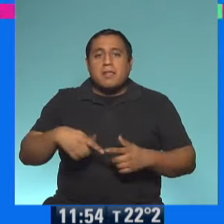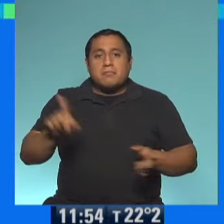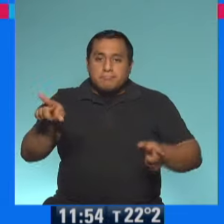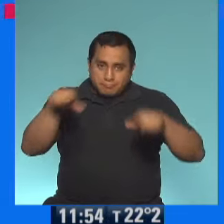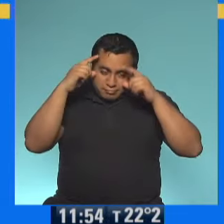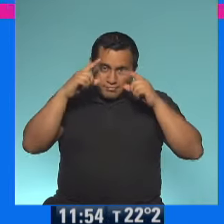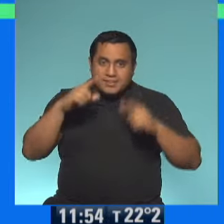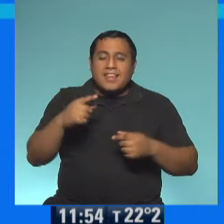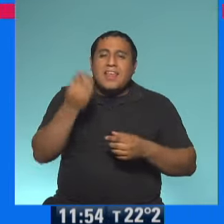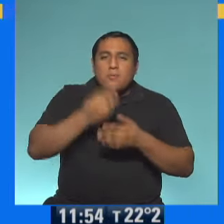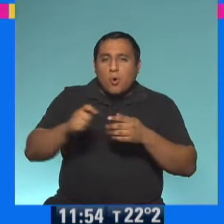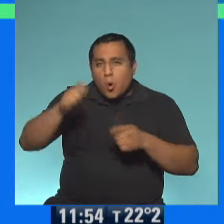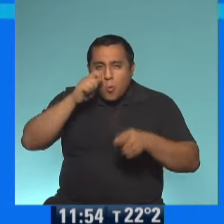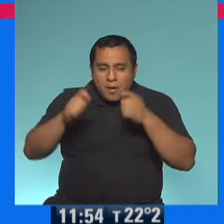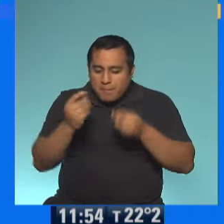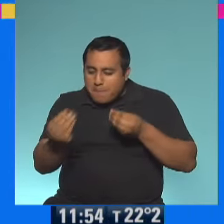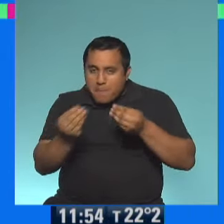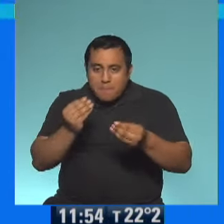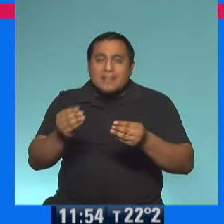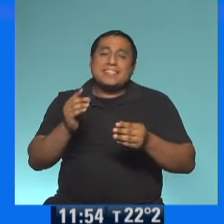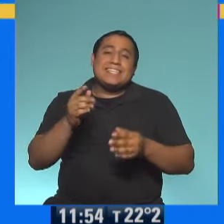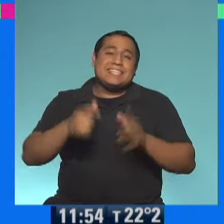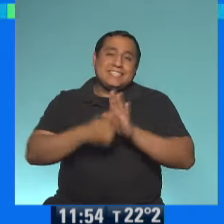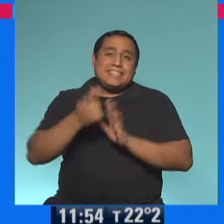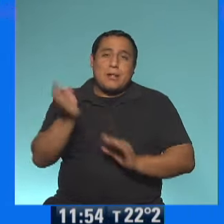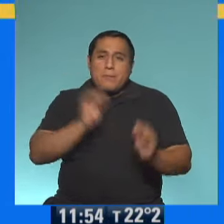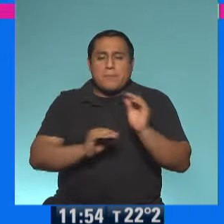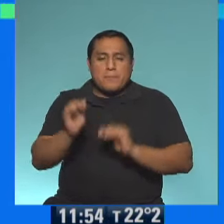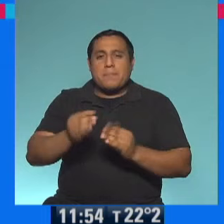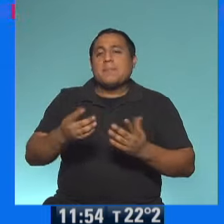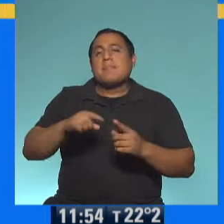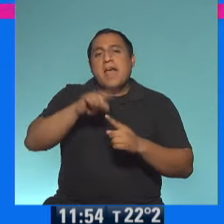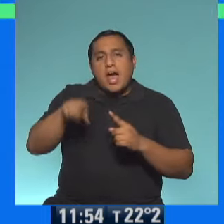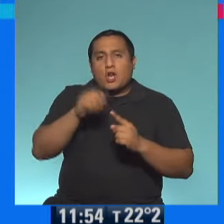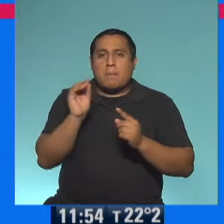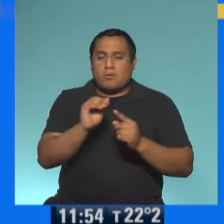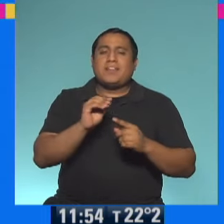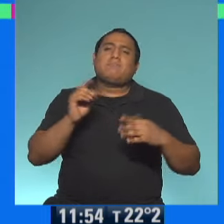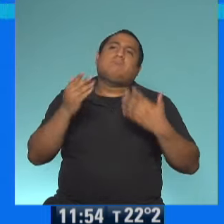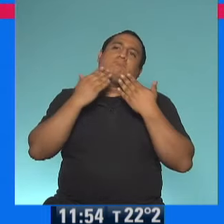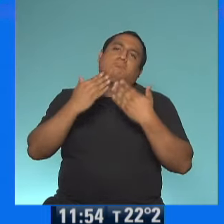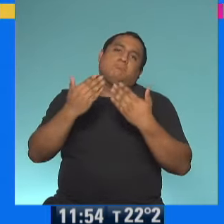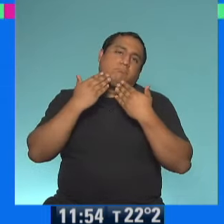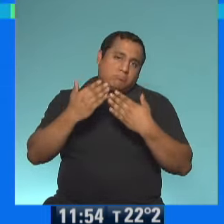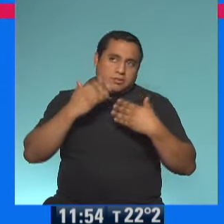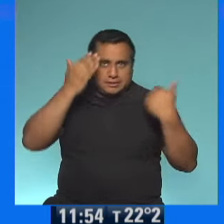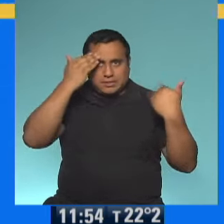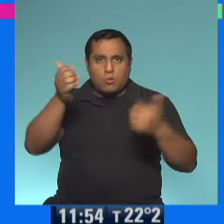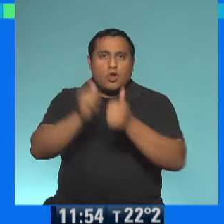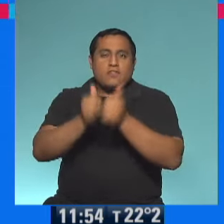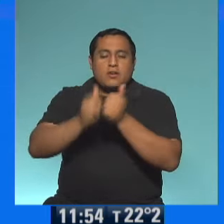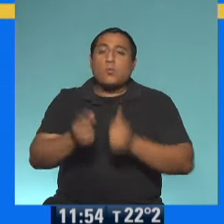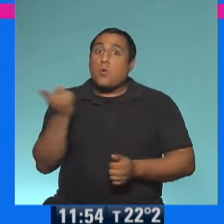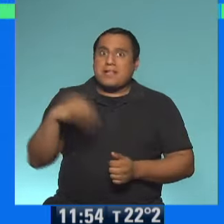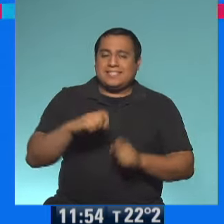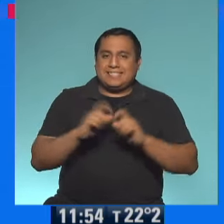las lupitas con los stickers que nos permite Instagram. Nos etiqueta si lo vemos desde todos lados. Muchas gracias, Reni. Saludo a Rosario. Buenísimo, y vemos uno